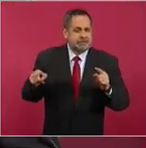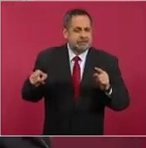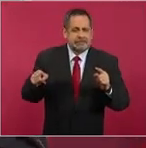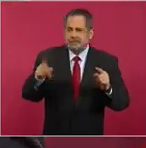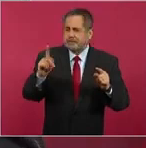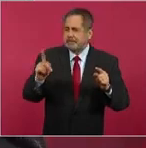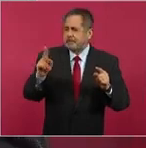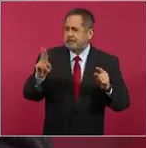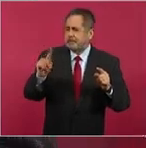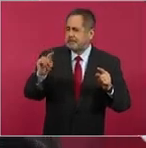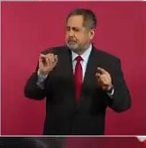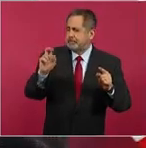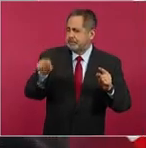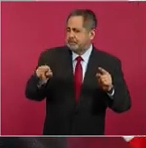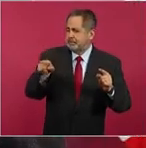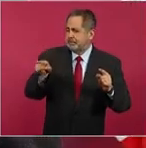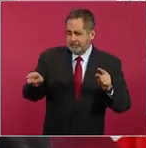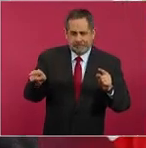Putin